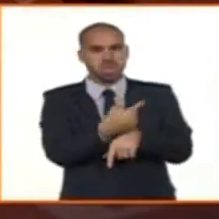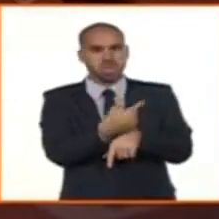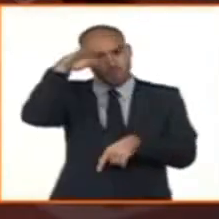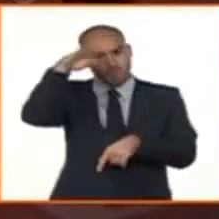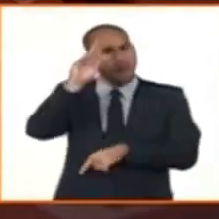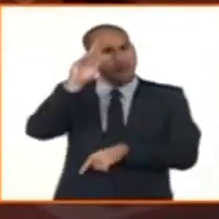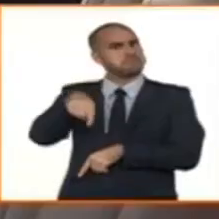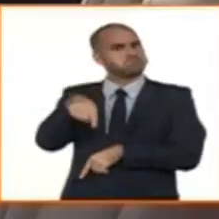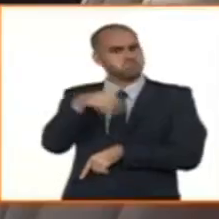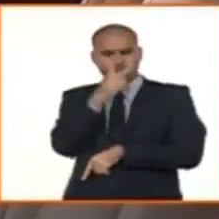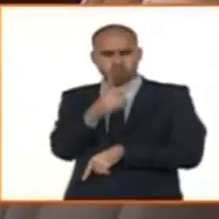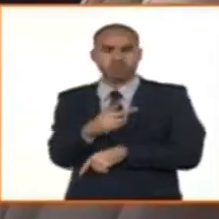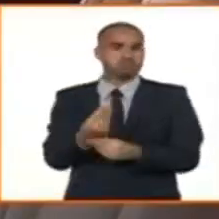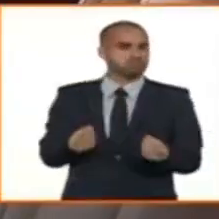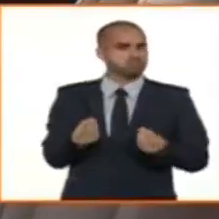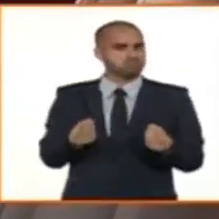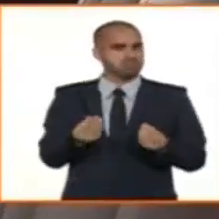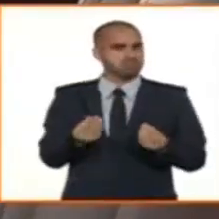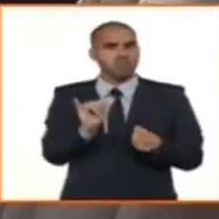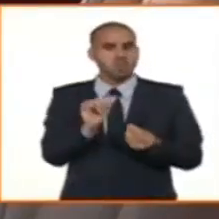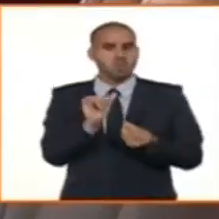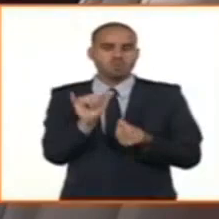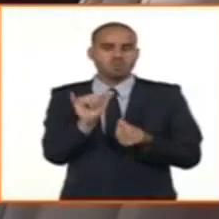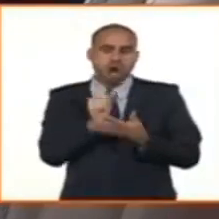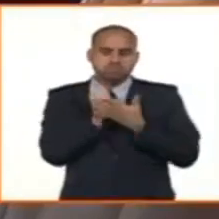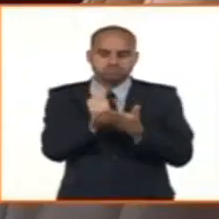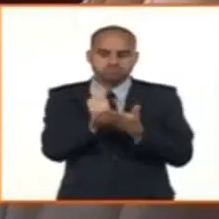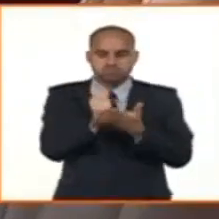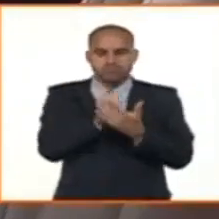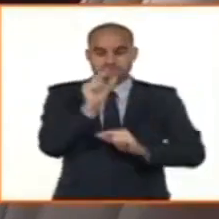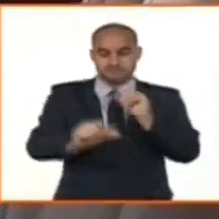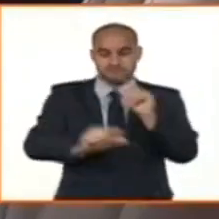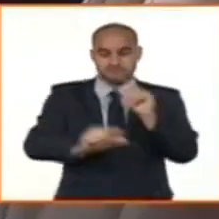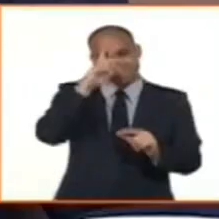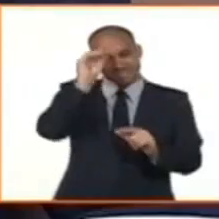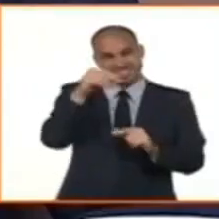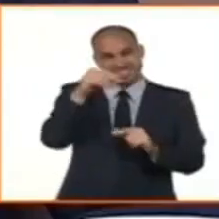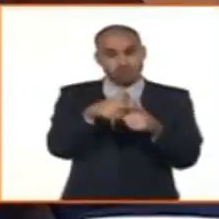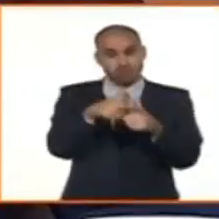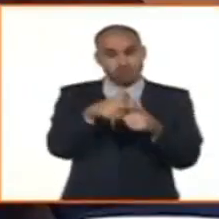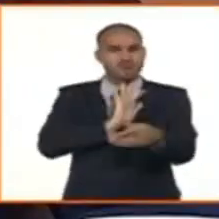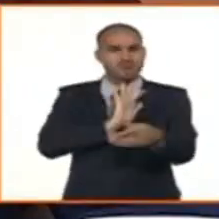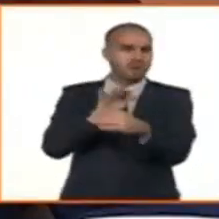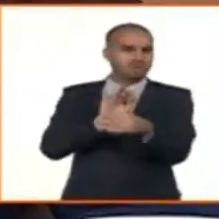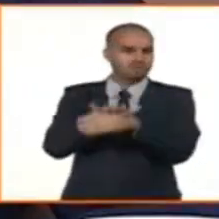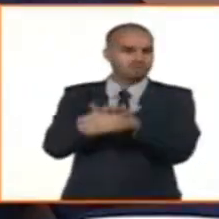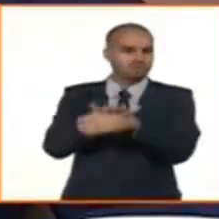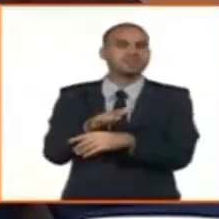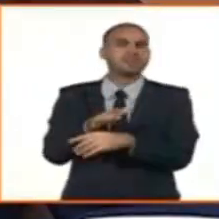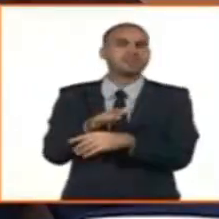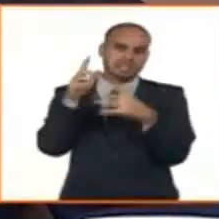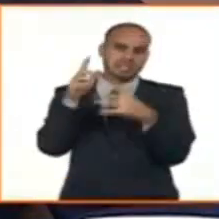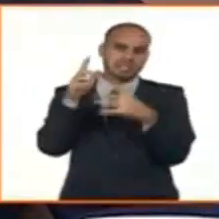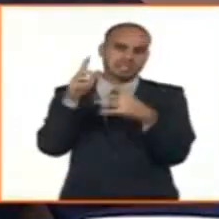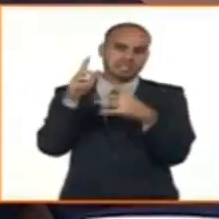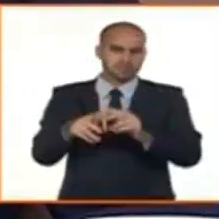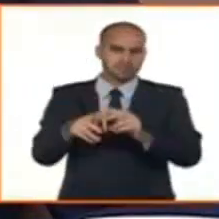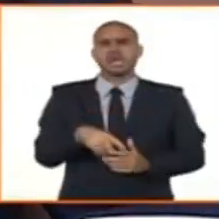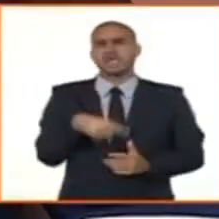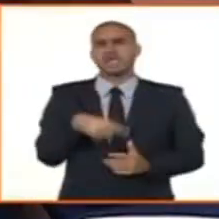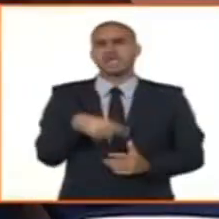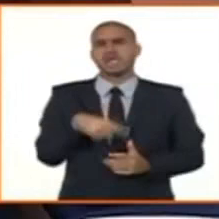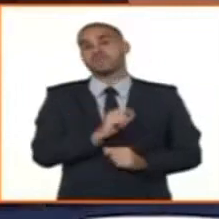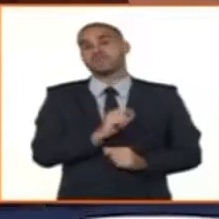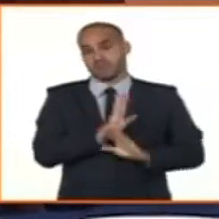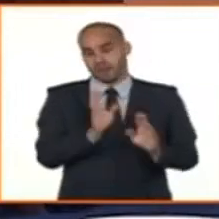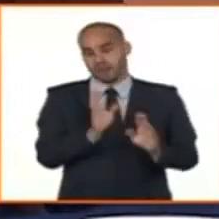para los que estaban, pero era un estímulo también a esa migración hacia los Estados Unidos. Este segundo punto es importante señalarlo desde el punto de vista que la